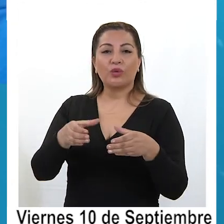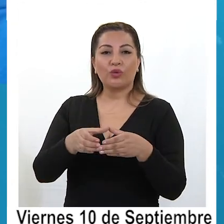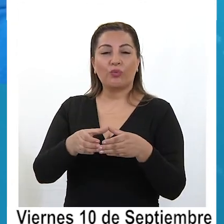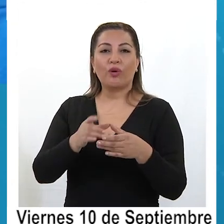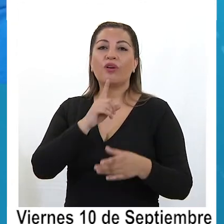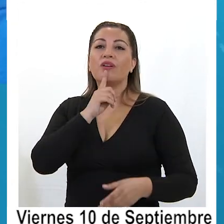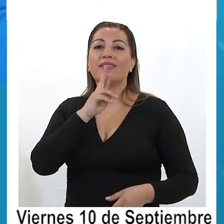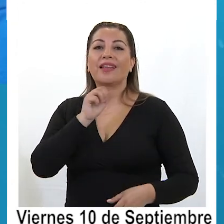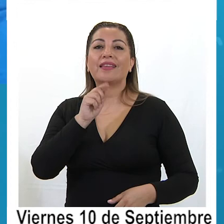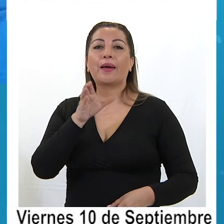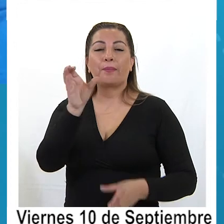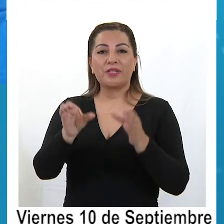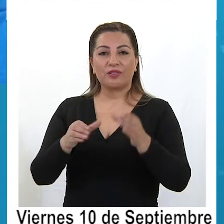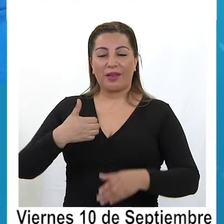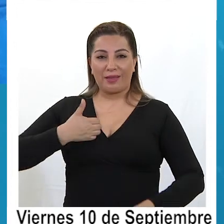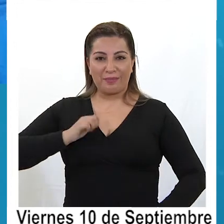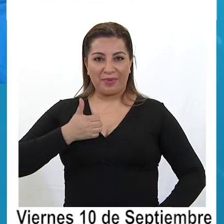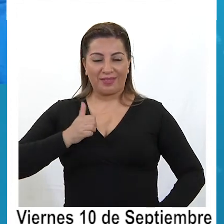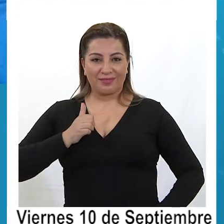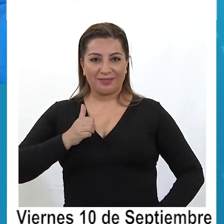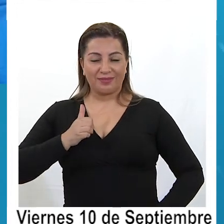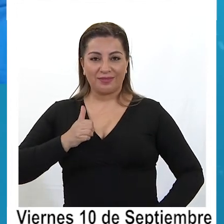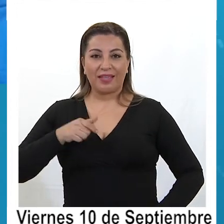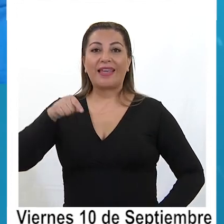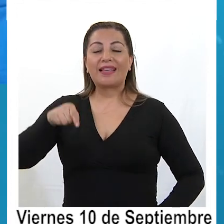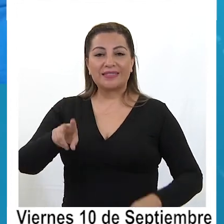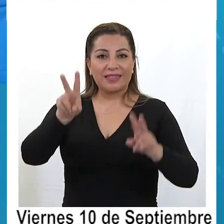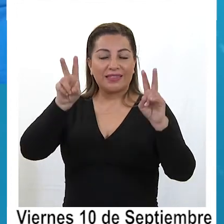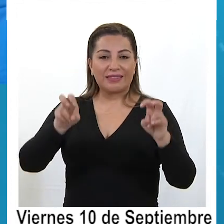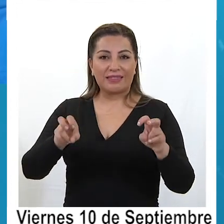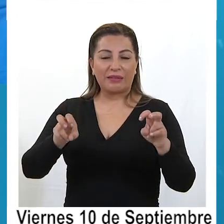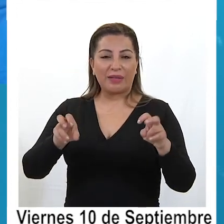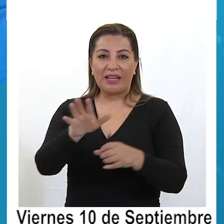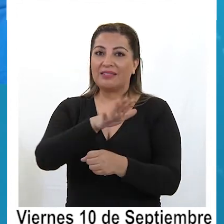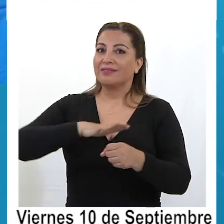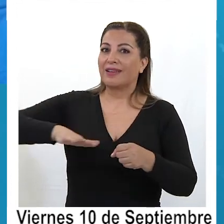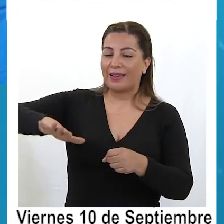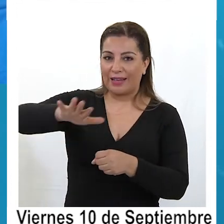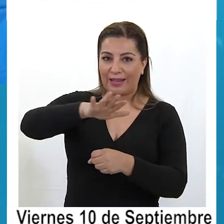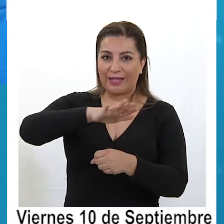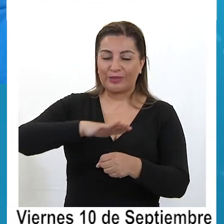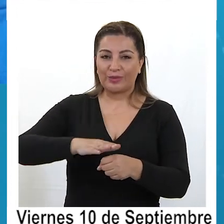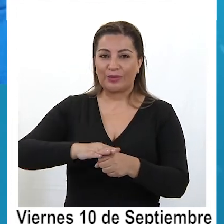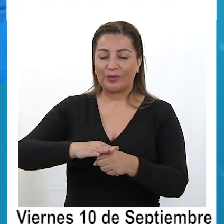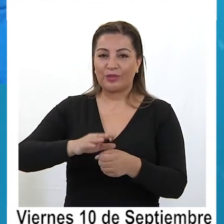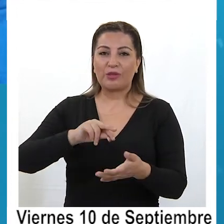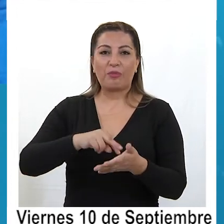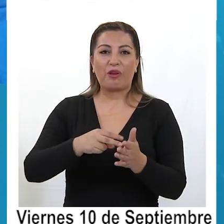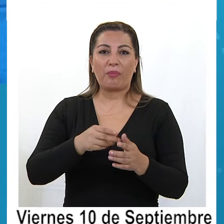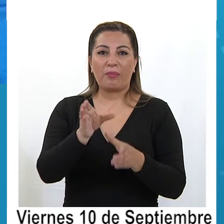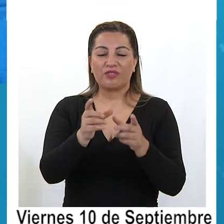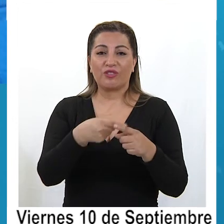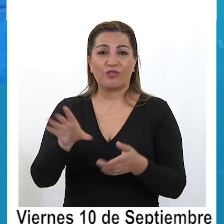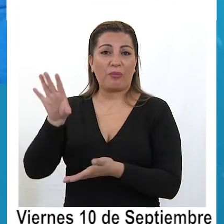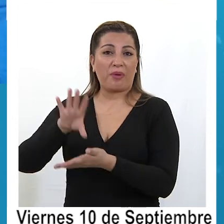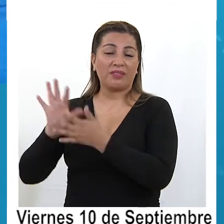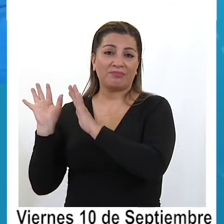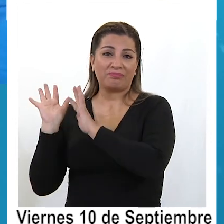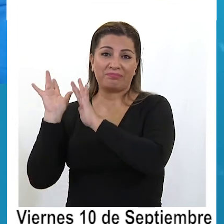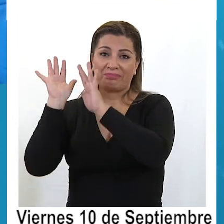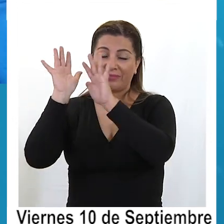Trata de Personas de Iquique de la Policía de Investigaciones, sobre este fenómeno de la crisis migratoria y lo que conlleva también